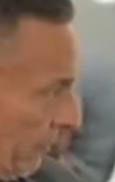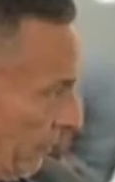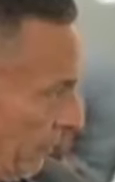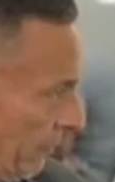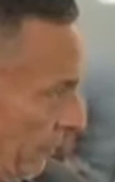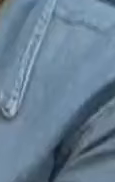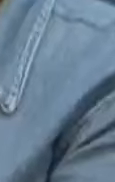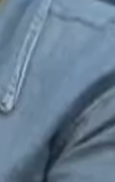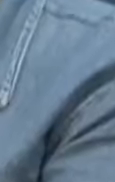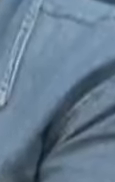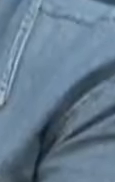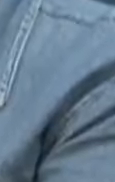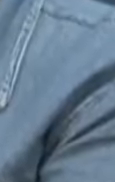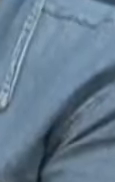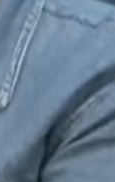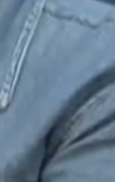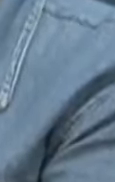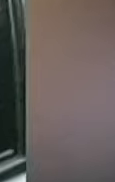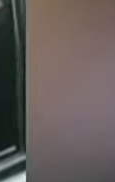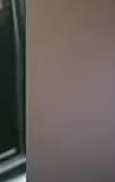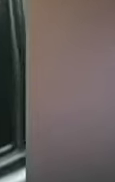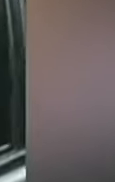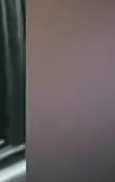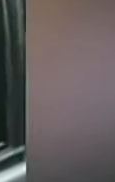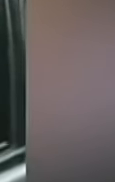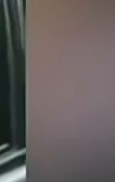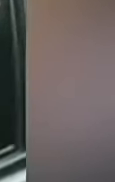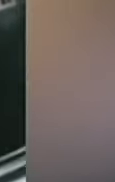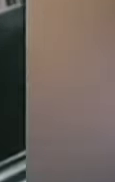Alguien noble, eso bien, presidente.